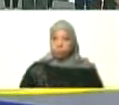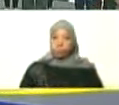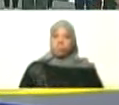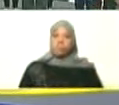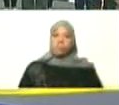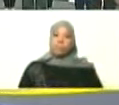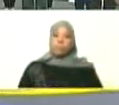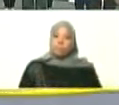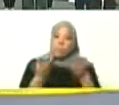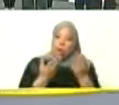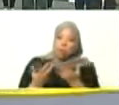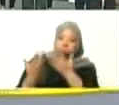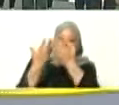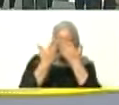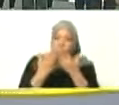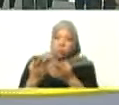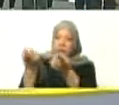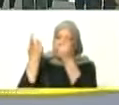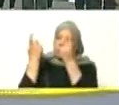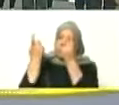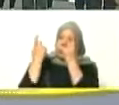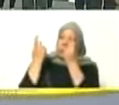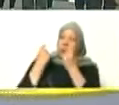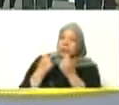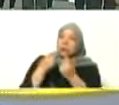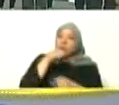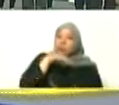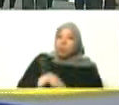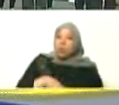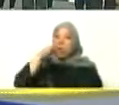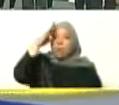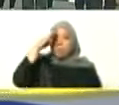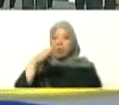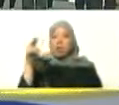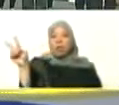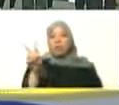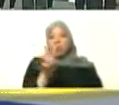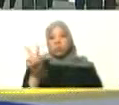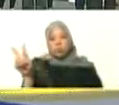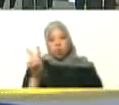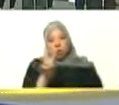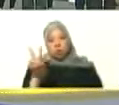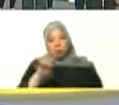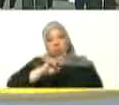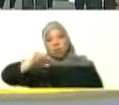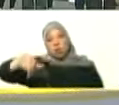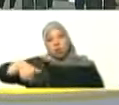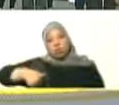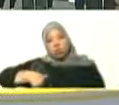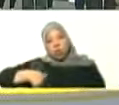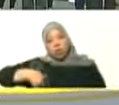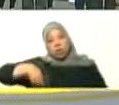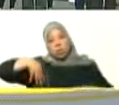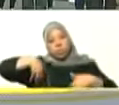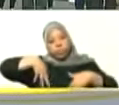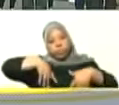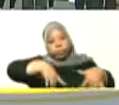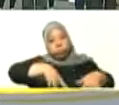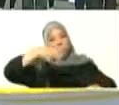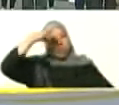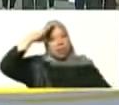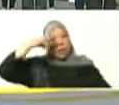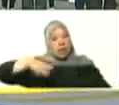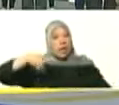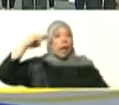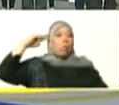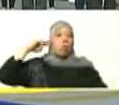de la gloriosa historia militar de Venezuela y de nuestros ejércitos bolivarianos.